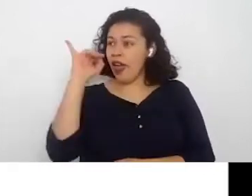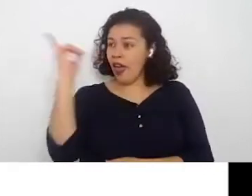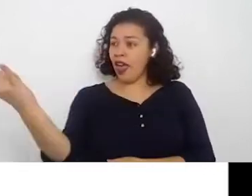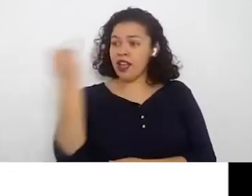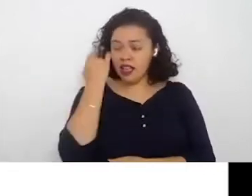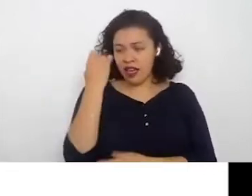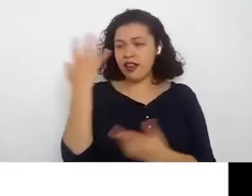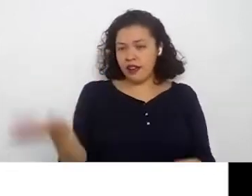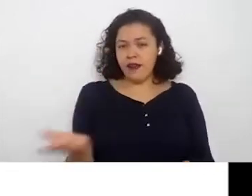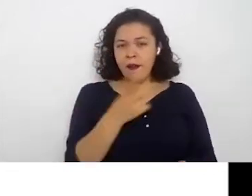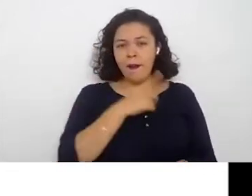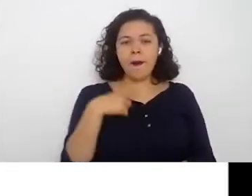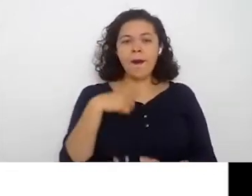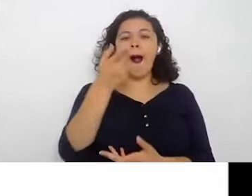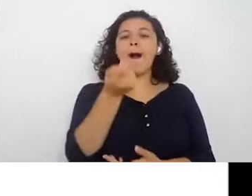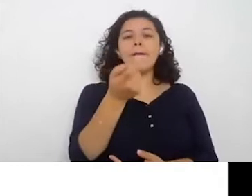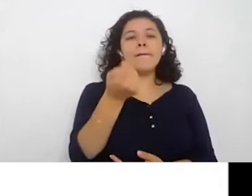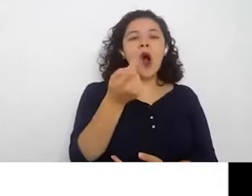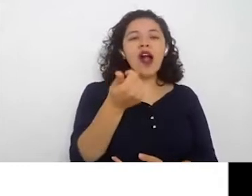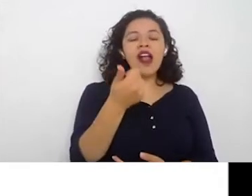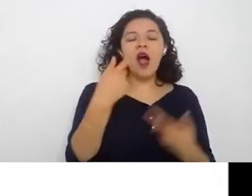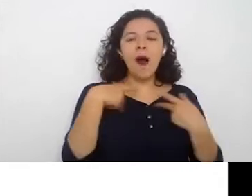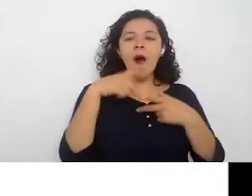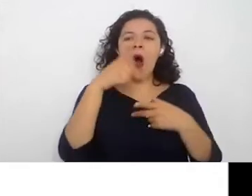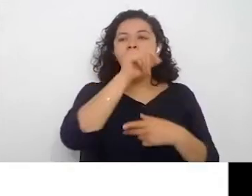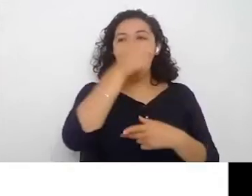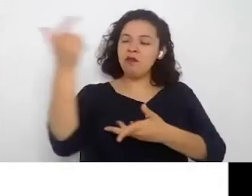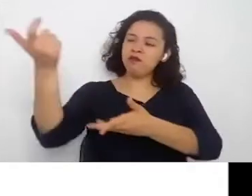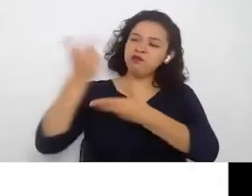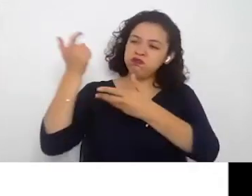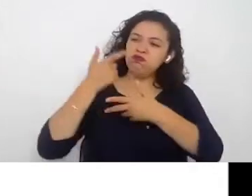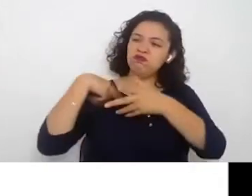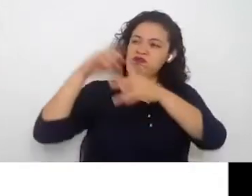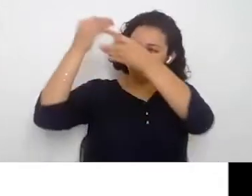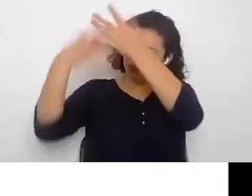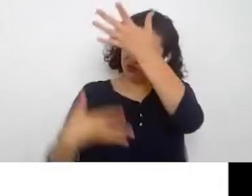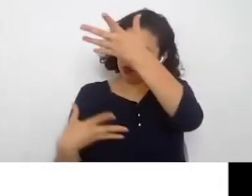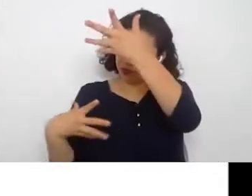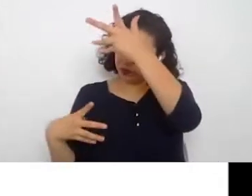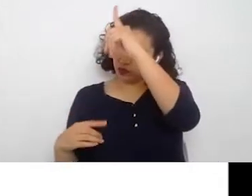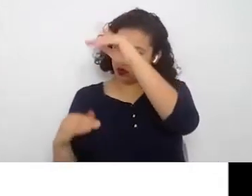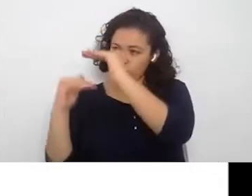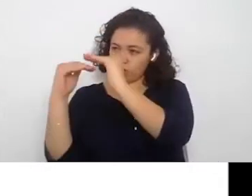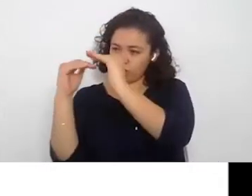sea mínima la cantidad que ponen en otros ingresos obtenidos, ¿correcto?